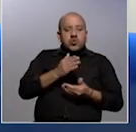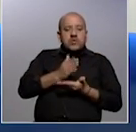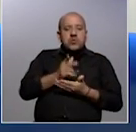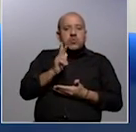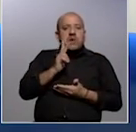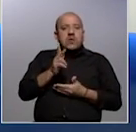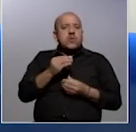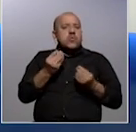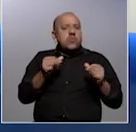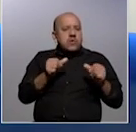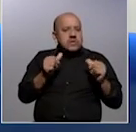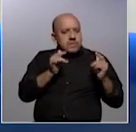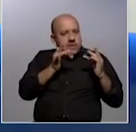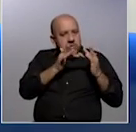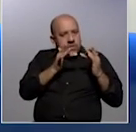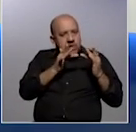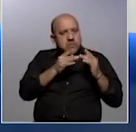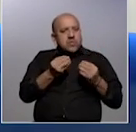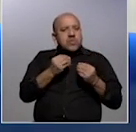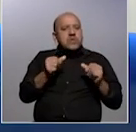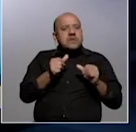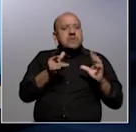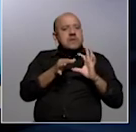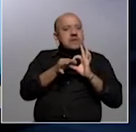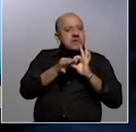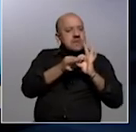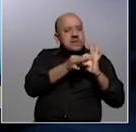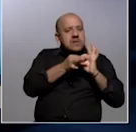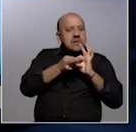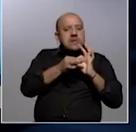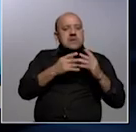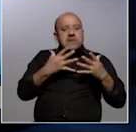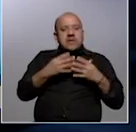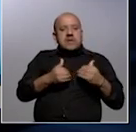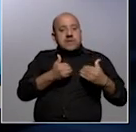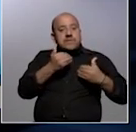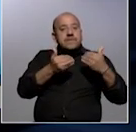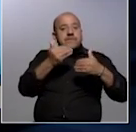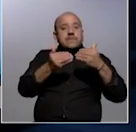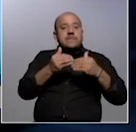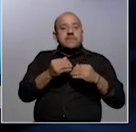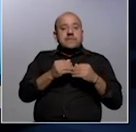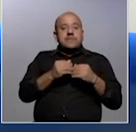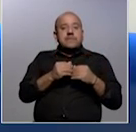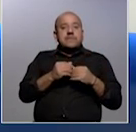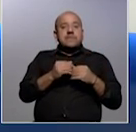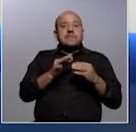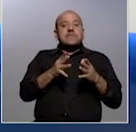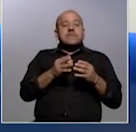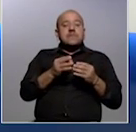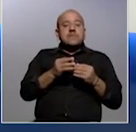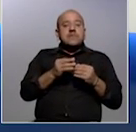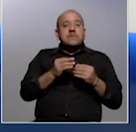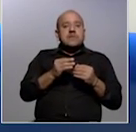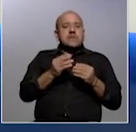una pista la dimos desde lo que se quiere avanzar desde la institución hacia hacia el interior con este móvil